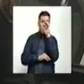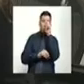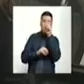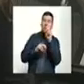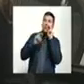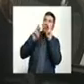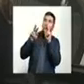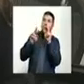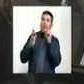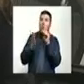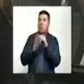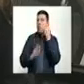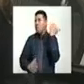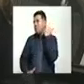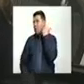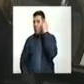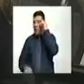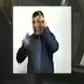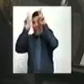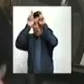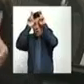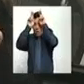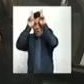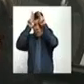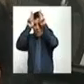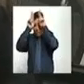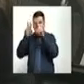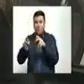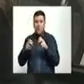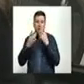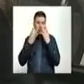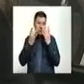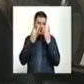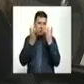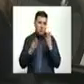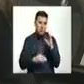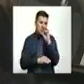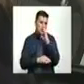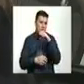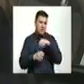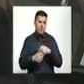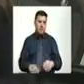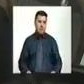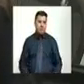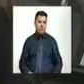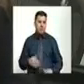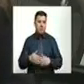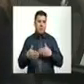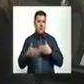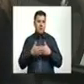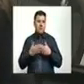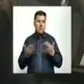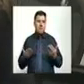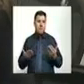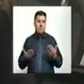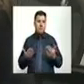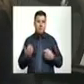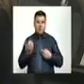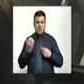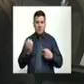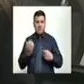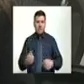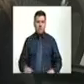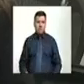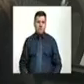nos hagan otro conejo con este desarme, porque es muy grave para los colombianos un proceso donde si se entregan las